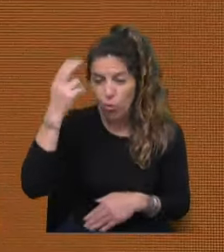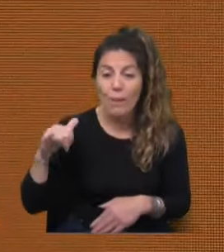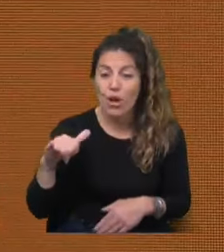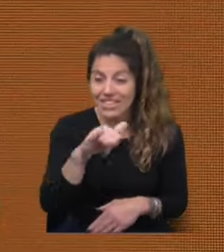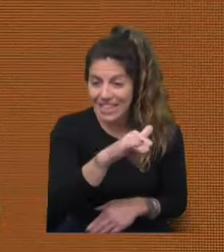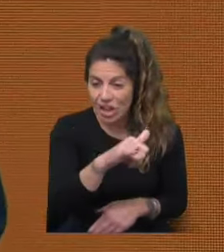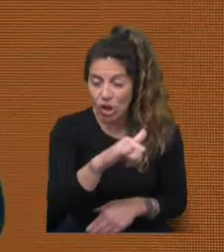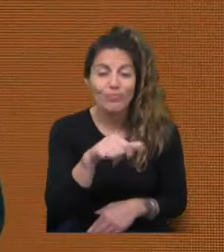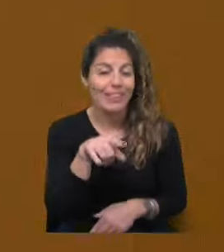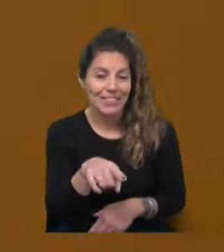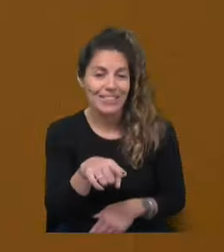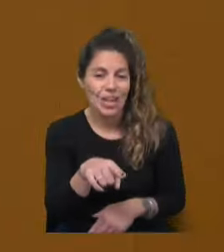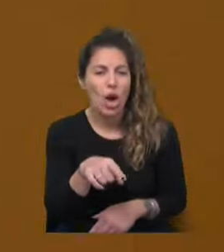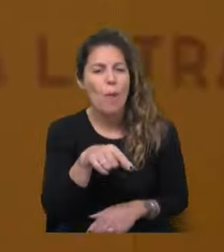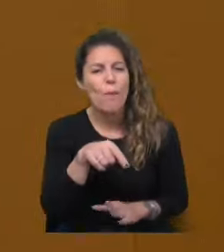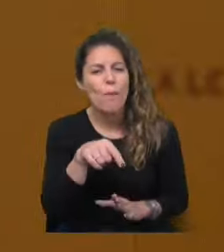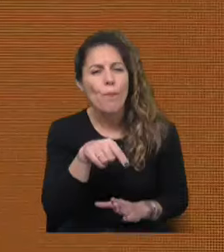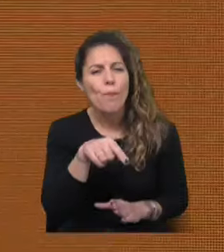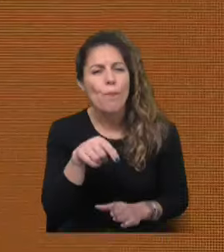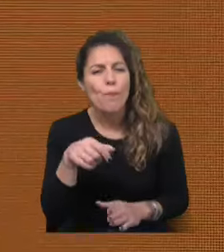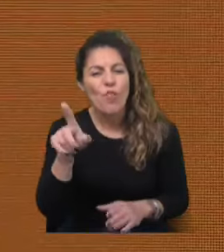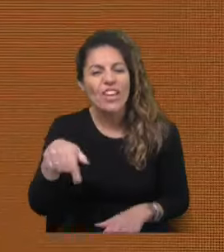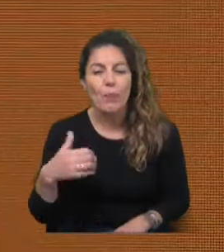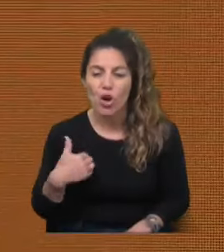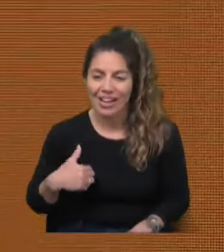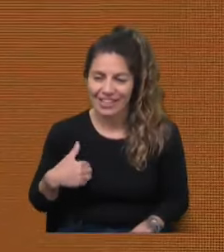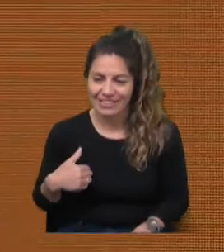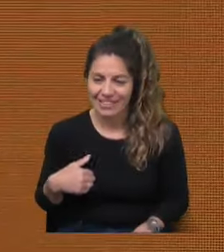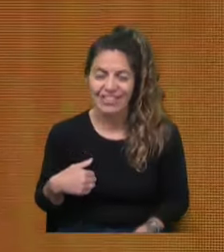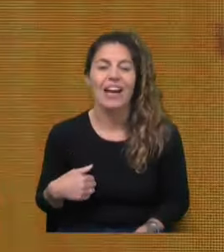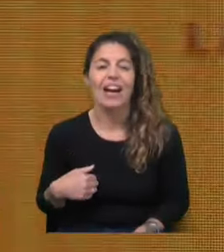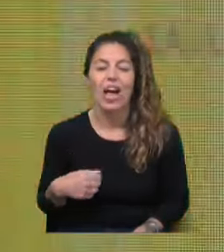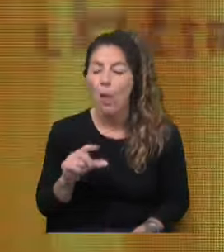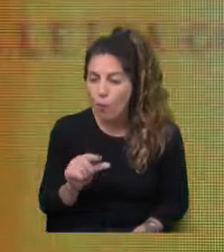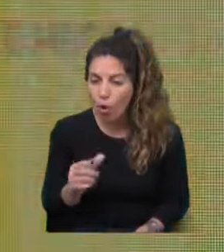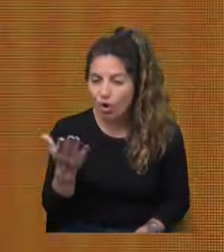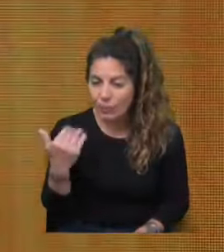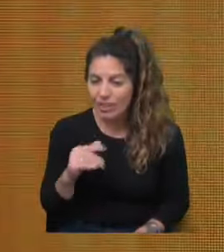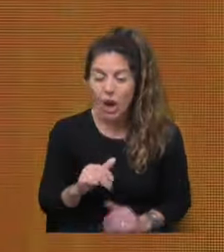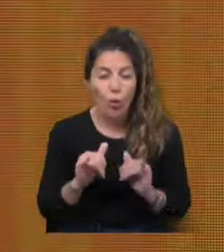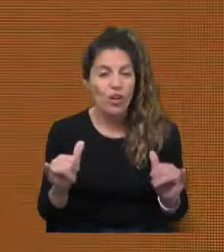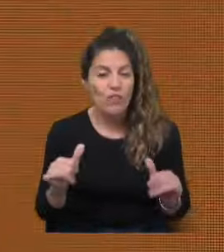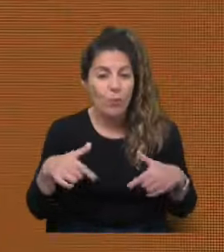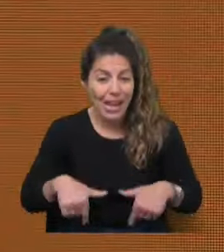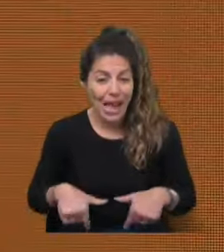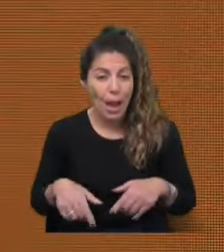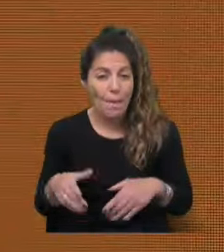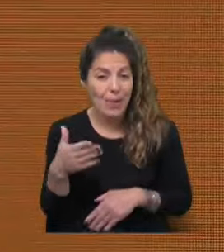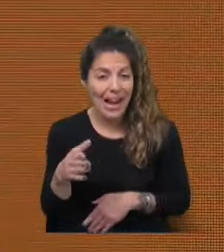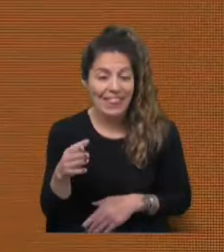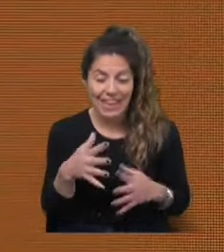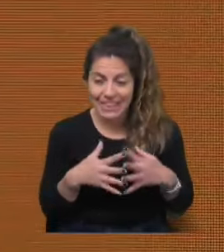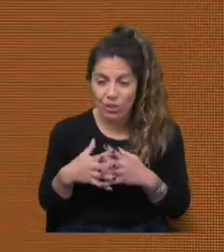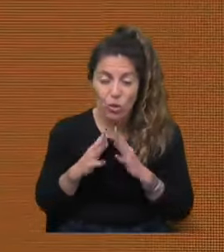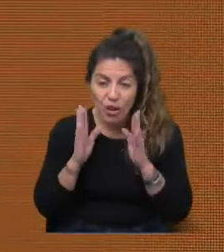Que eso ¿por el como norte, por lo general? Sobre todo Argentina. Uh-huh. De hecho, hace poco un informe de la Embajada de Estados Unidos ponía mucho el foco